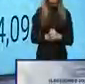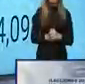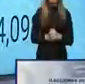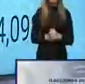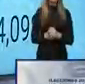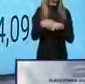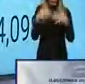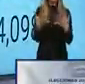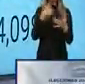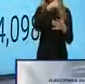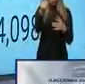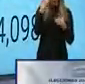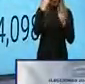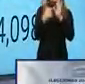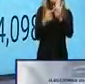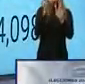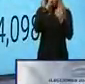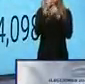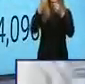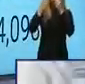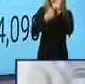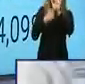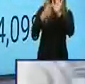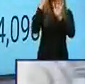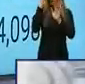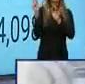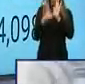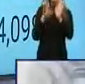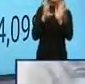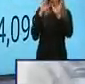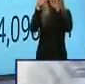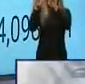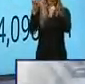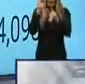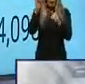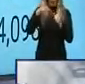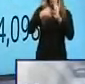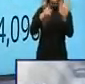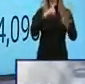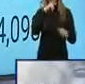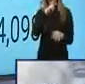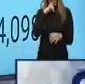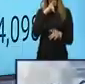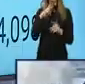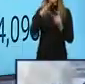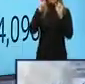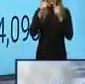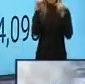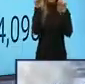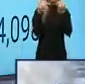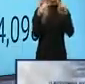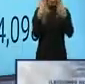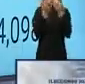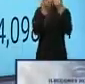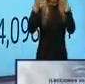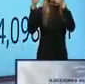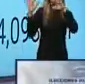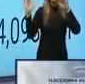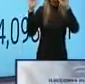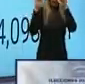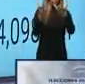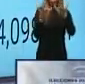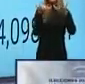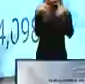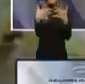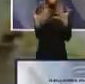Seguidores de Bernardo Arévalo que ya se acercan hasta el obelisco, un punto en donde confluirán seguramente muchos de ellos que pues van